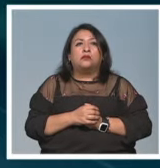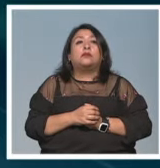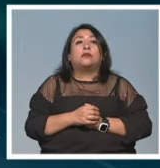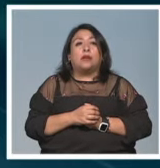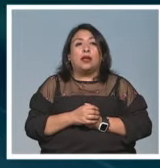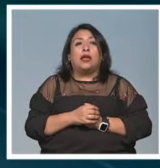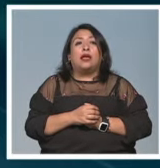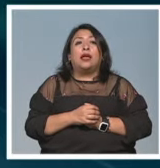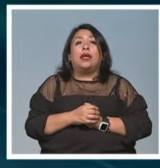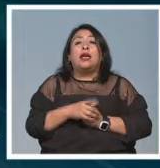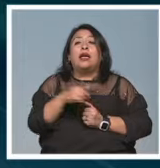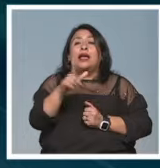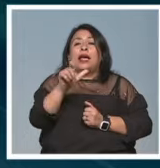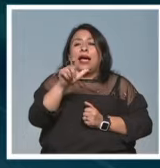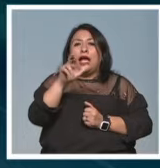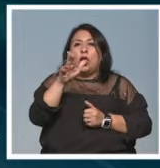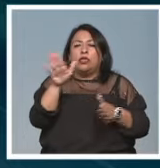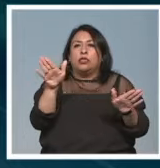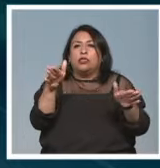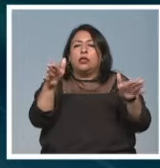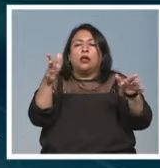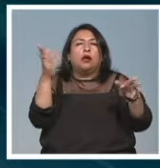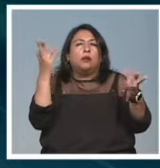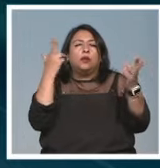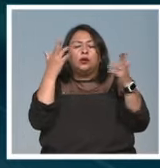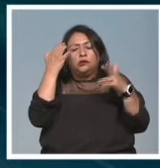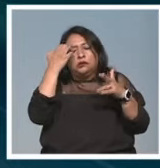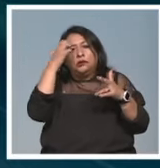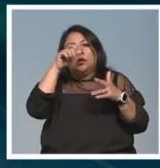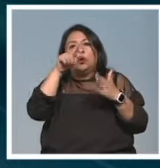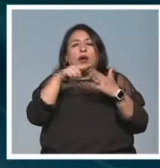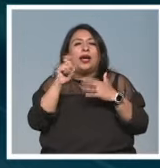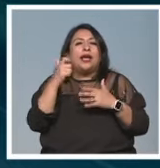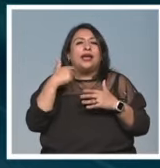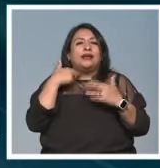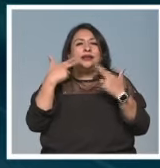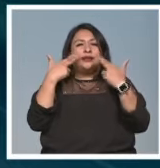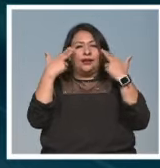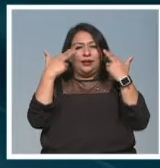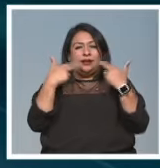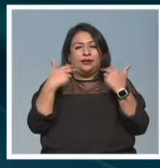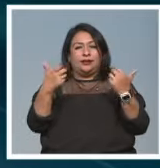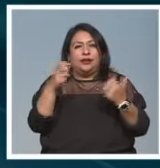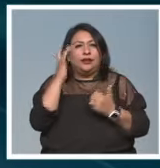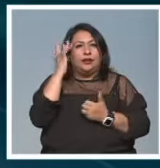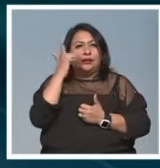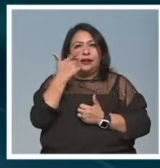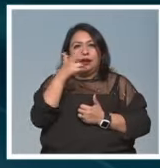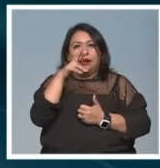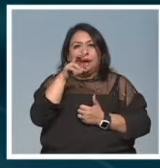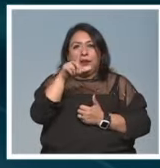El aleteo de una alondra llenó de música y nostalgia a la ex hacienda de San Gabriel.